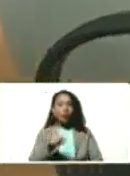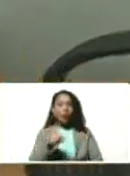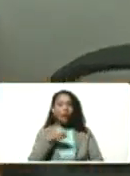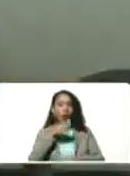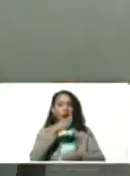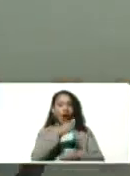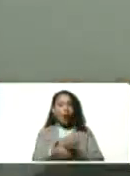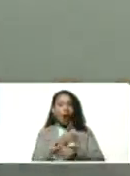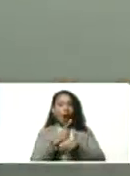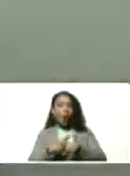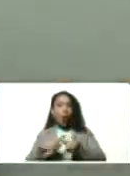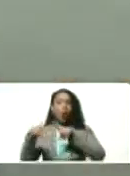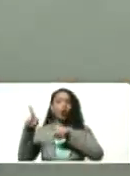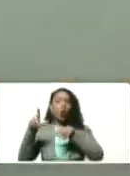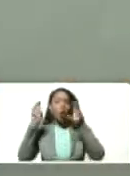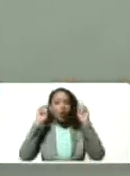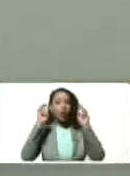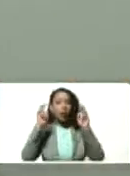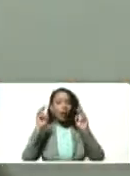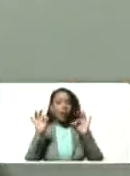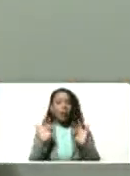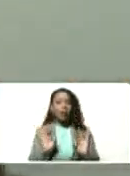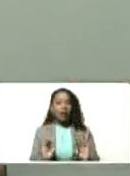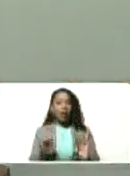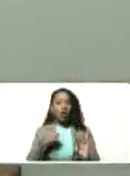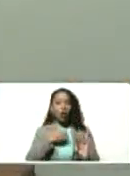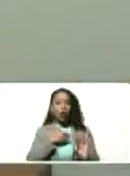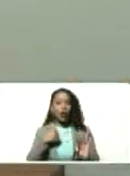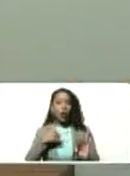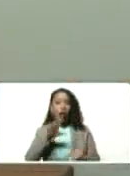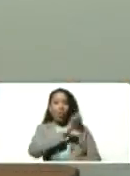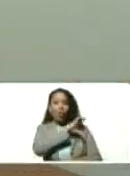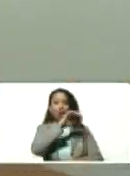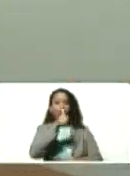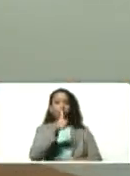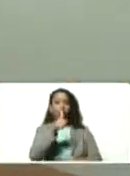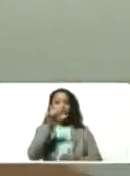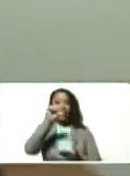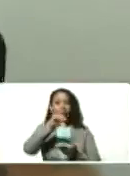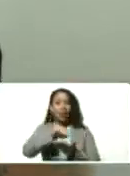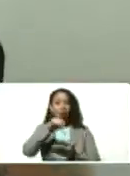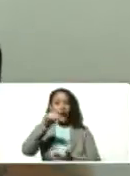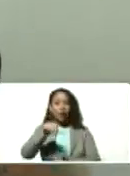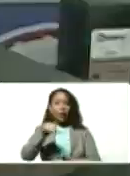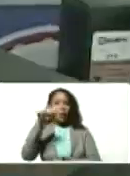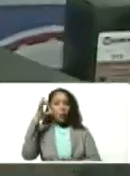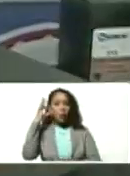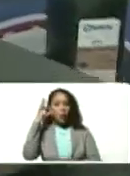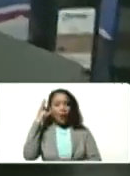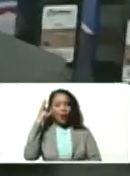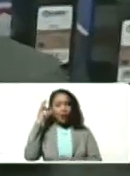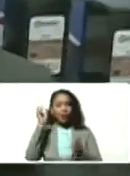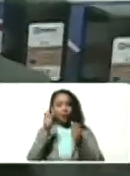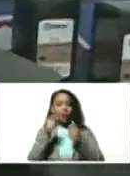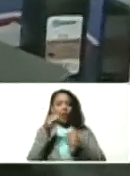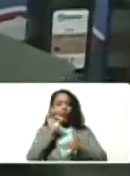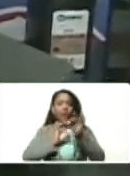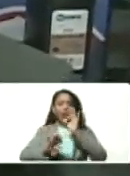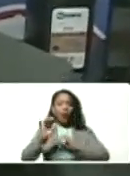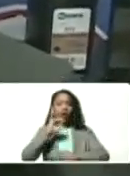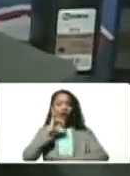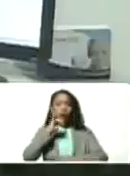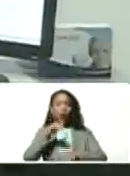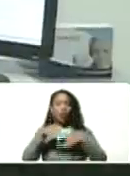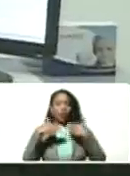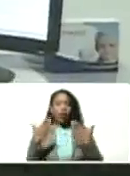a las otras áreas de especialización, pero yo quiero que la directora del centro, Clara Zamora, nos amplíe la información